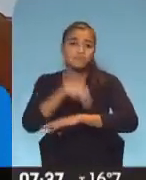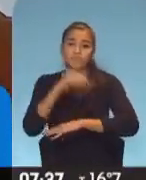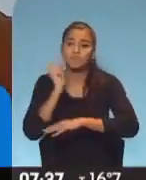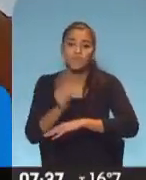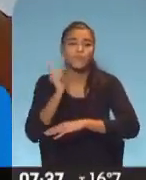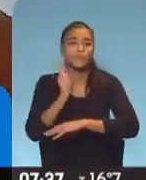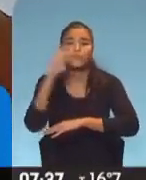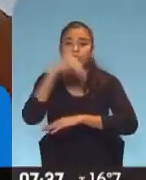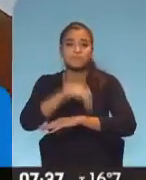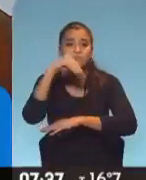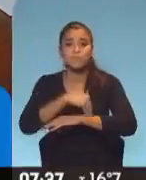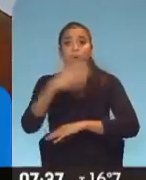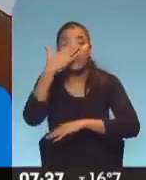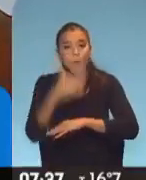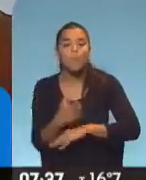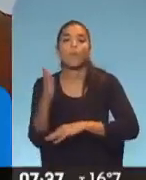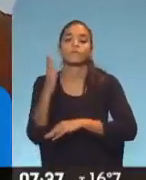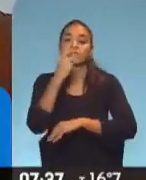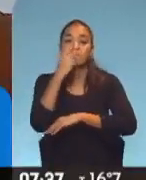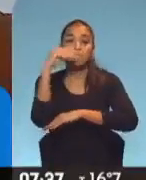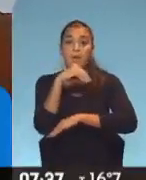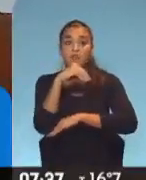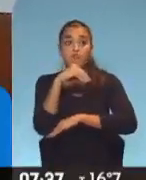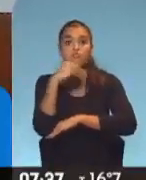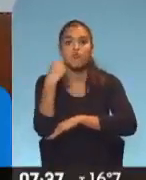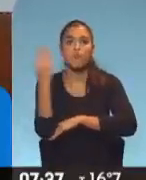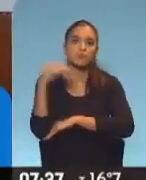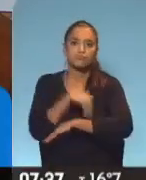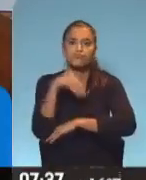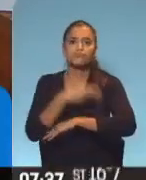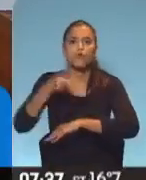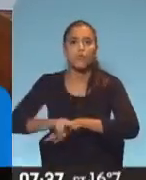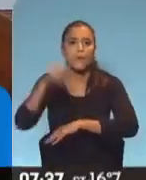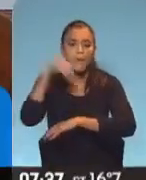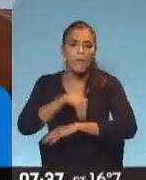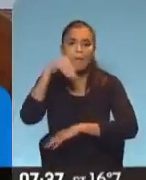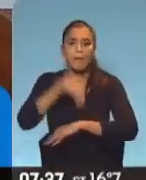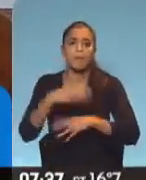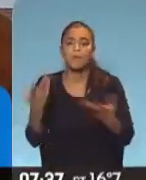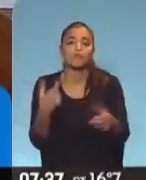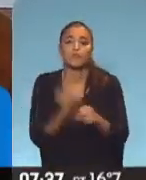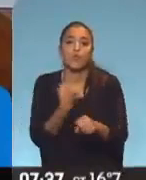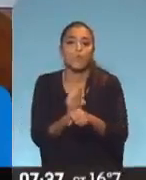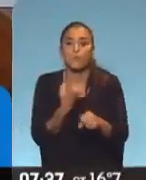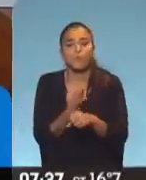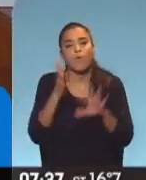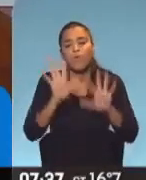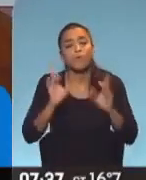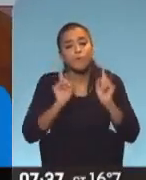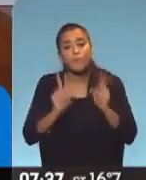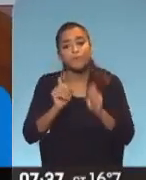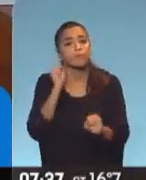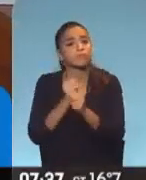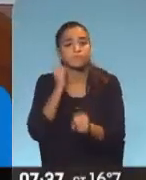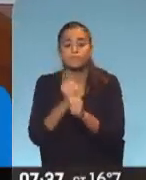parar una refinería, porque después volver a encender eso es carísimo. Entonces, es como un alto horno. Vos no podés parar un alto horno. Tenés que mantener